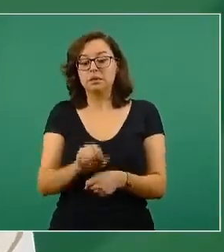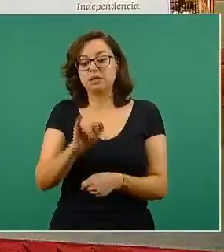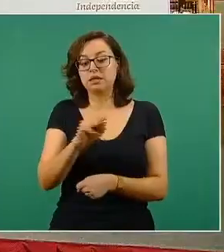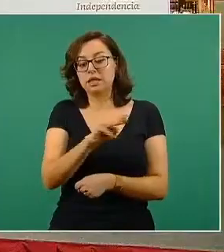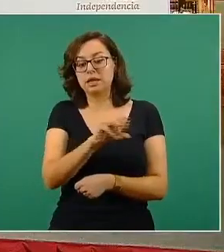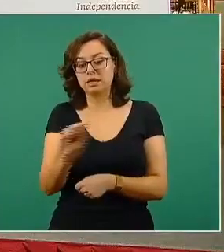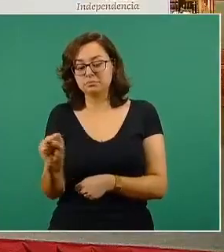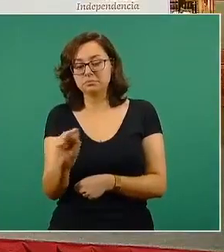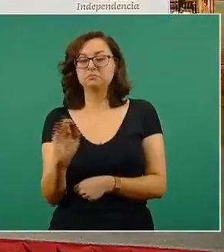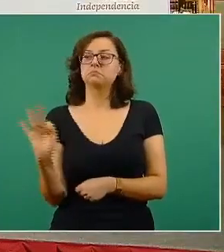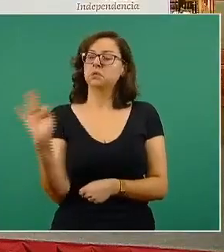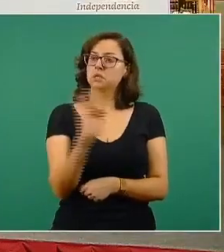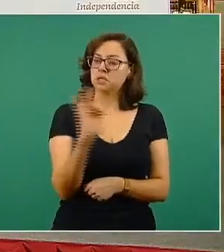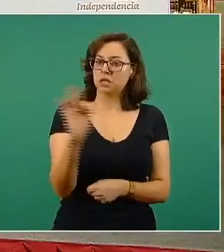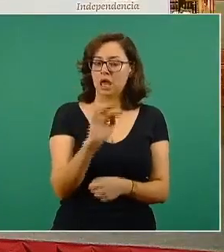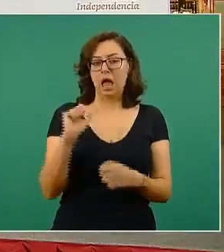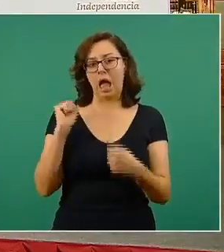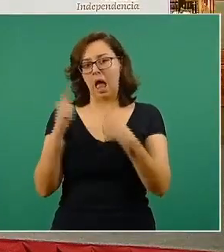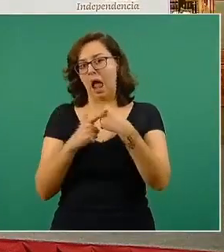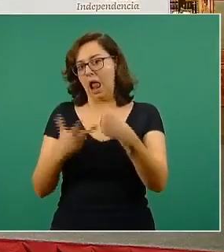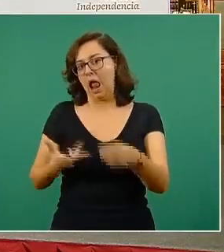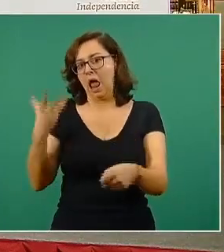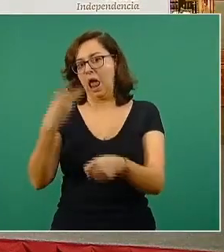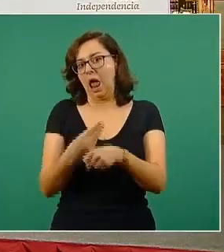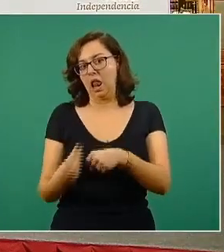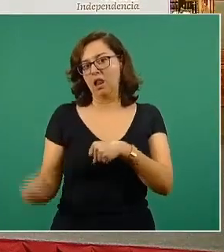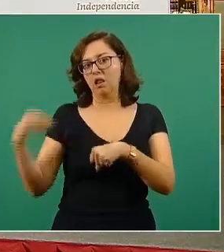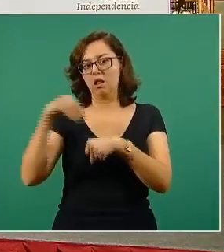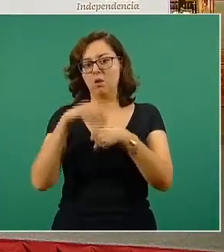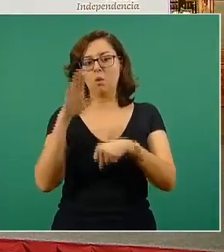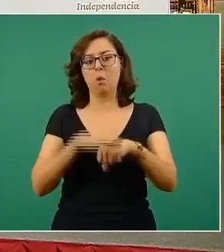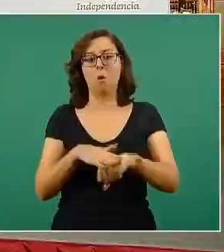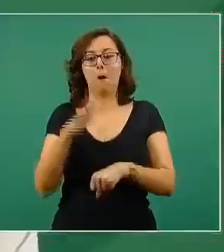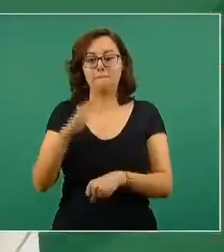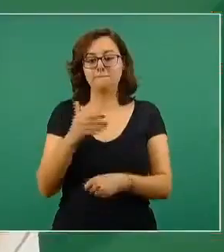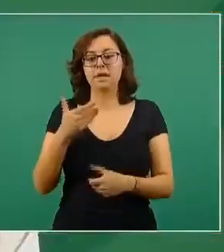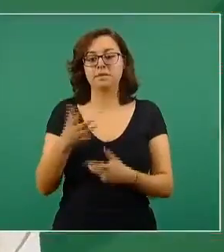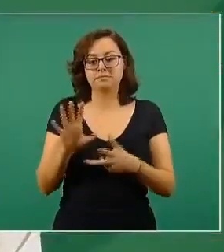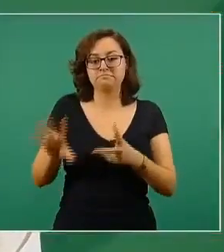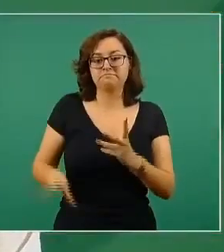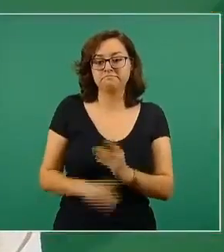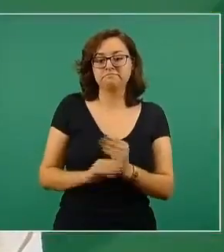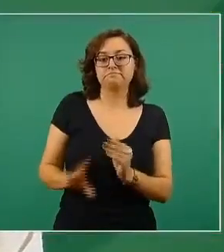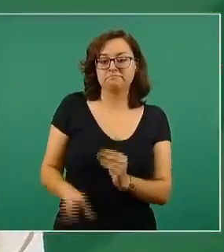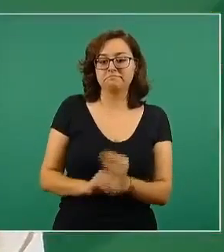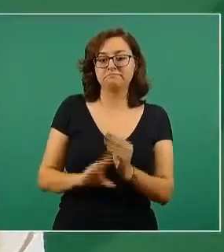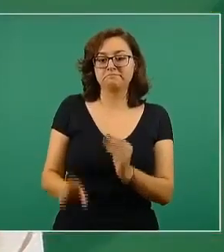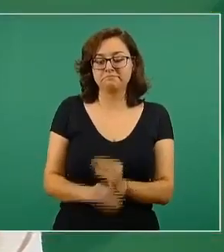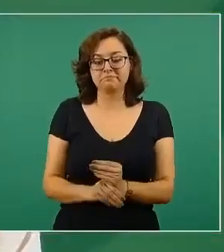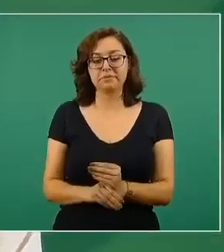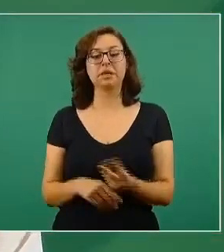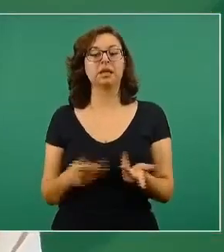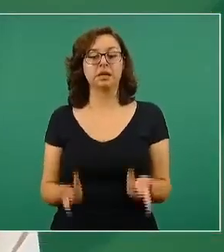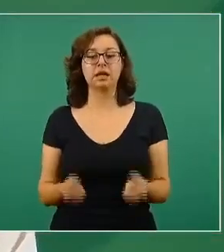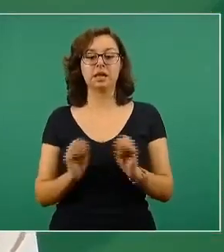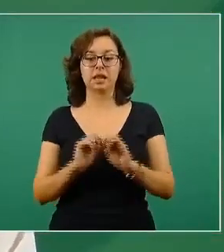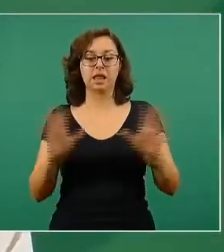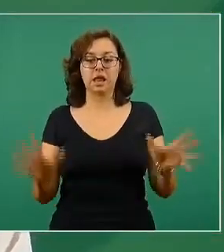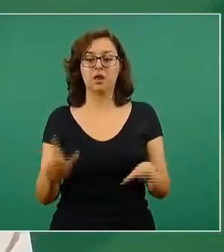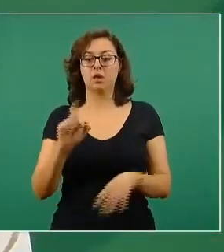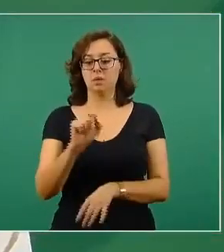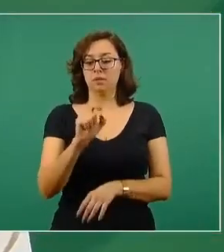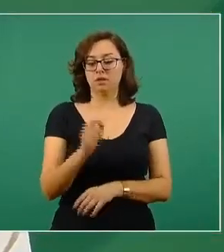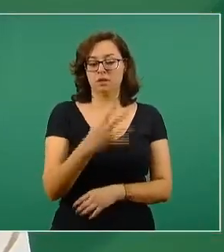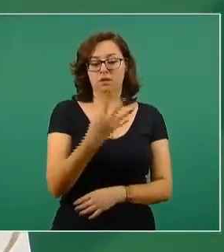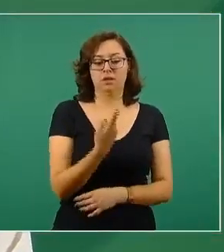a lo mejor nos da una pista adicional en el tiempo, que se ha seguido agregando inmunidad. Obviamente después del 24 de